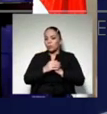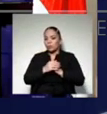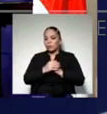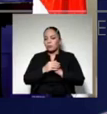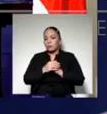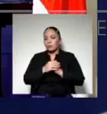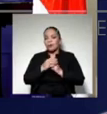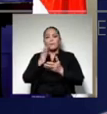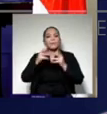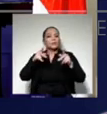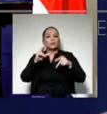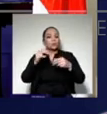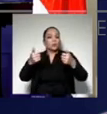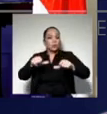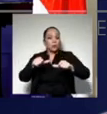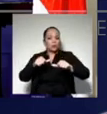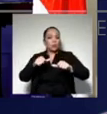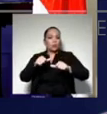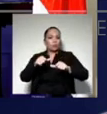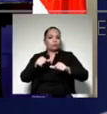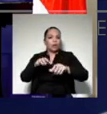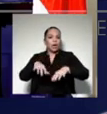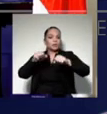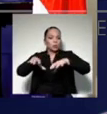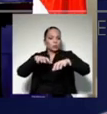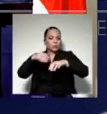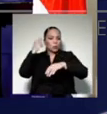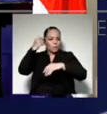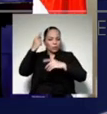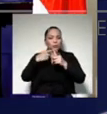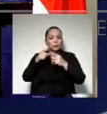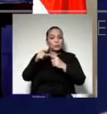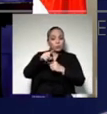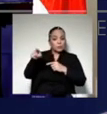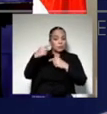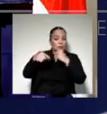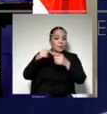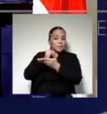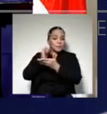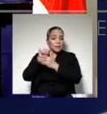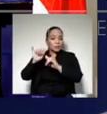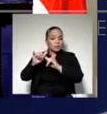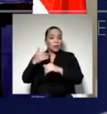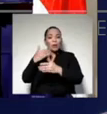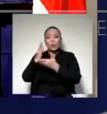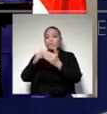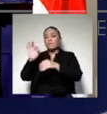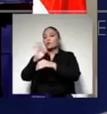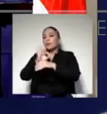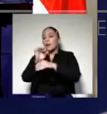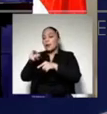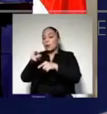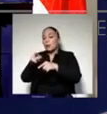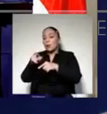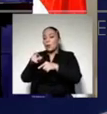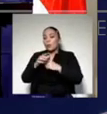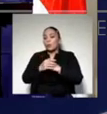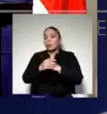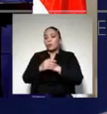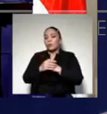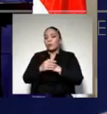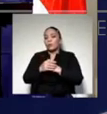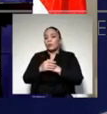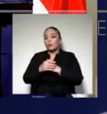proceder del gobierno. Quisiera preguntarle si piensan investigar esto, si hay algún funcionario que está actuando al margen del